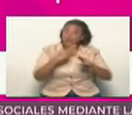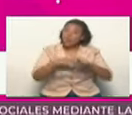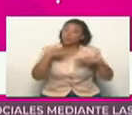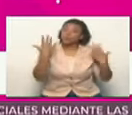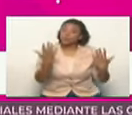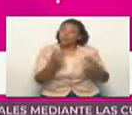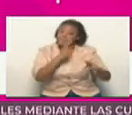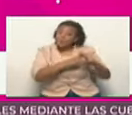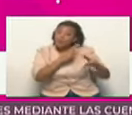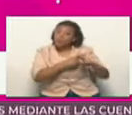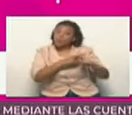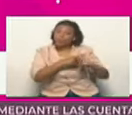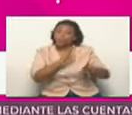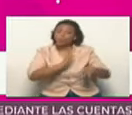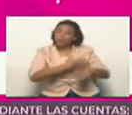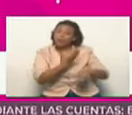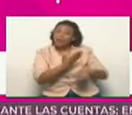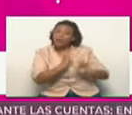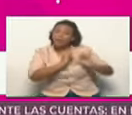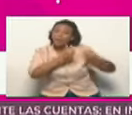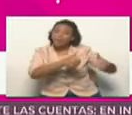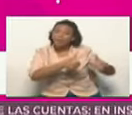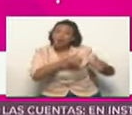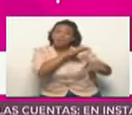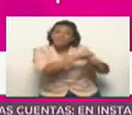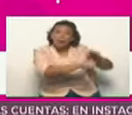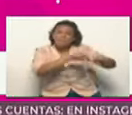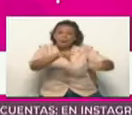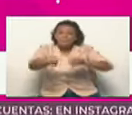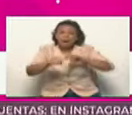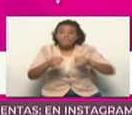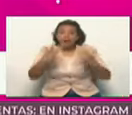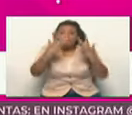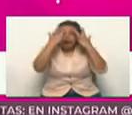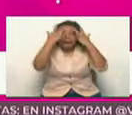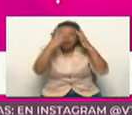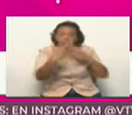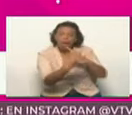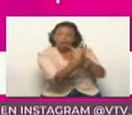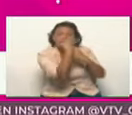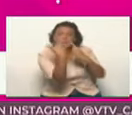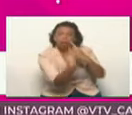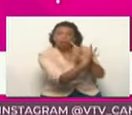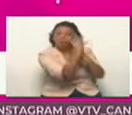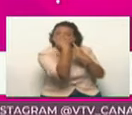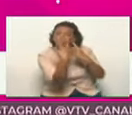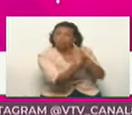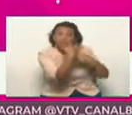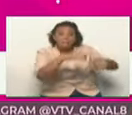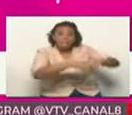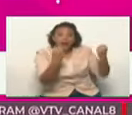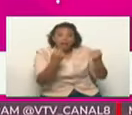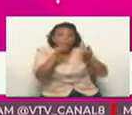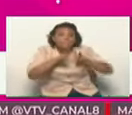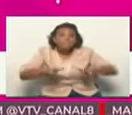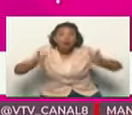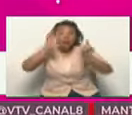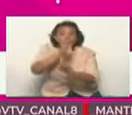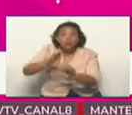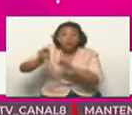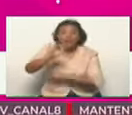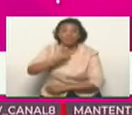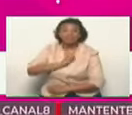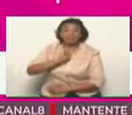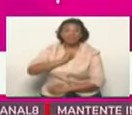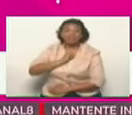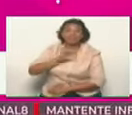porque parte de la colonización de las mentes. parte de la destrucción de los valores culturales,